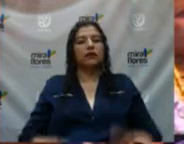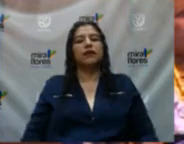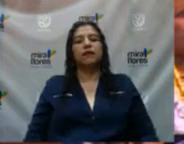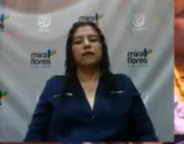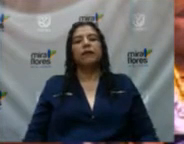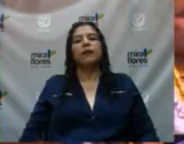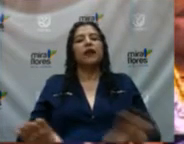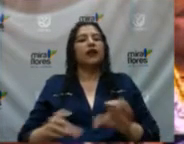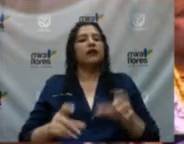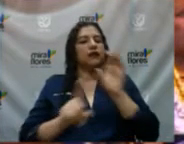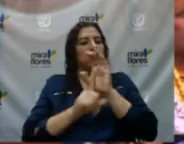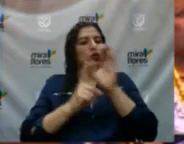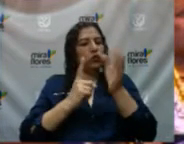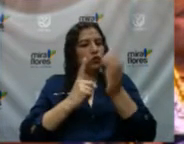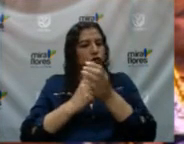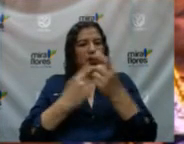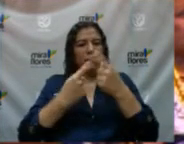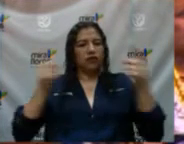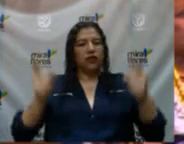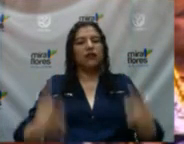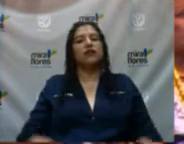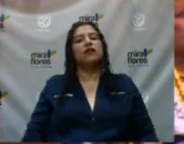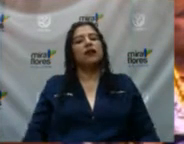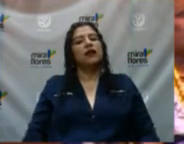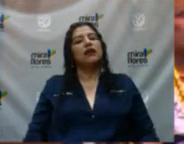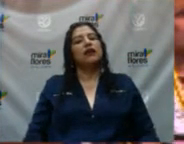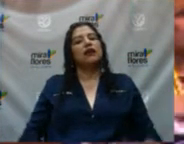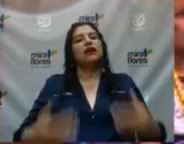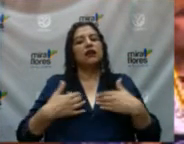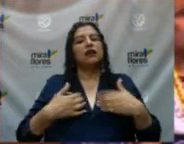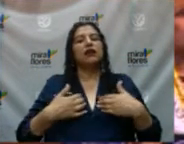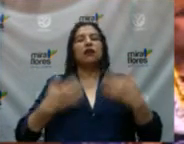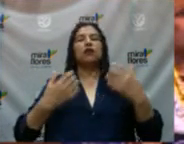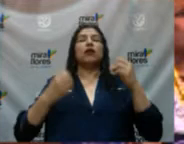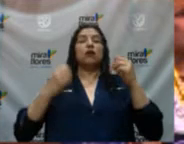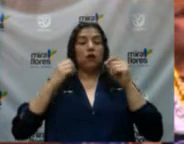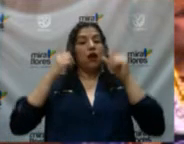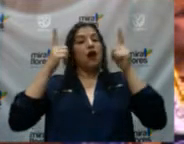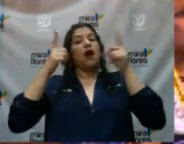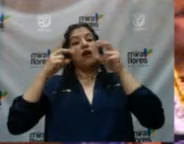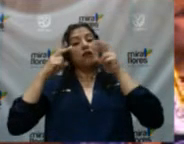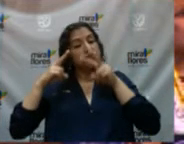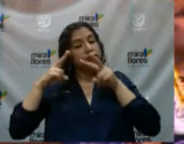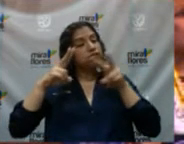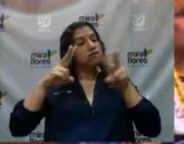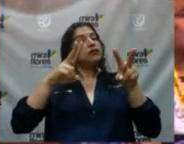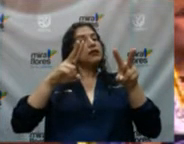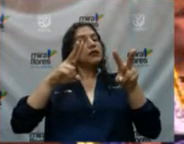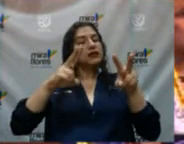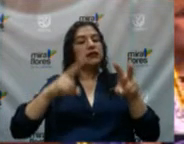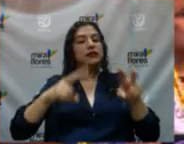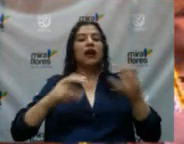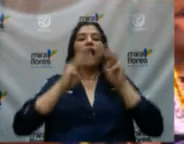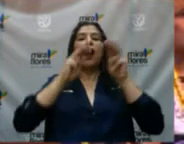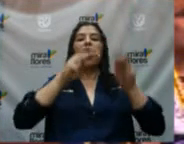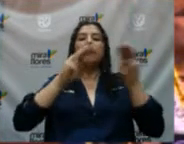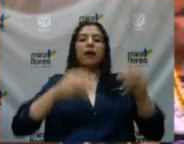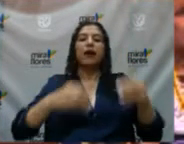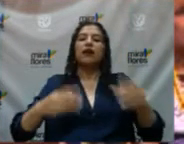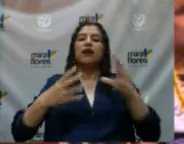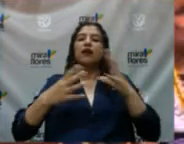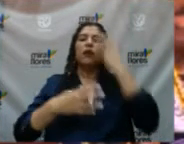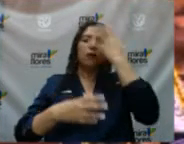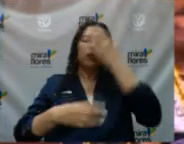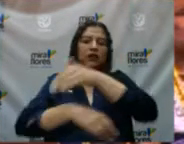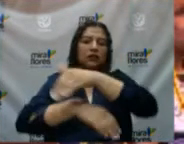hacen cultura en general y que tiene una impresionante vista al mar con hermosos malecones, como también se han mencionado,